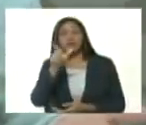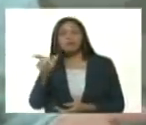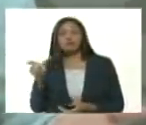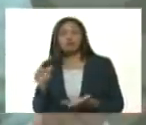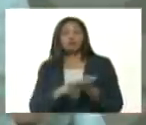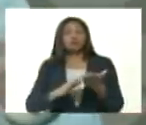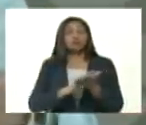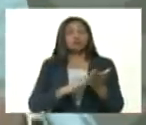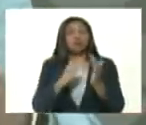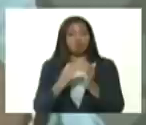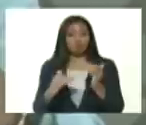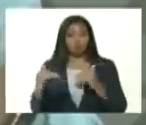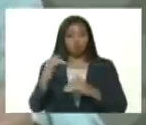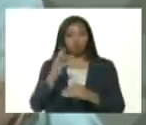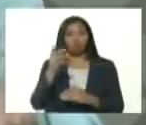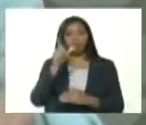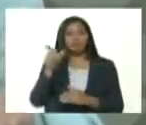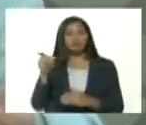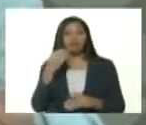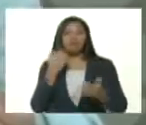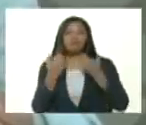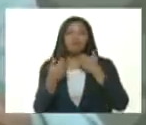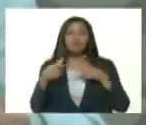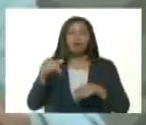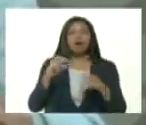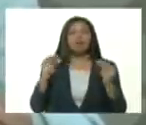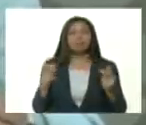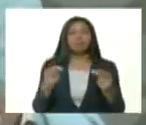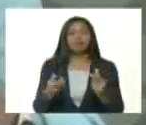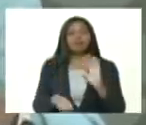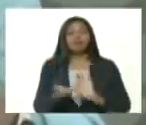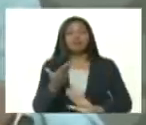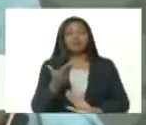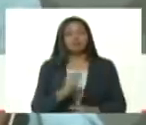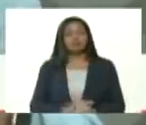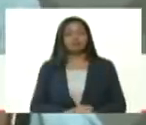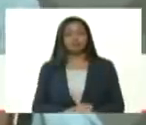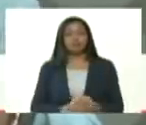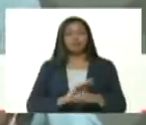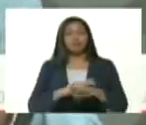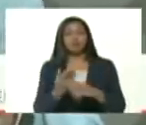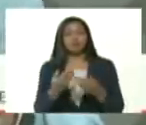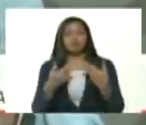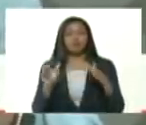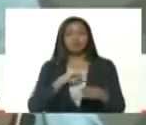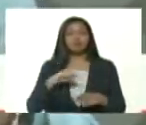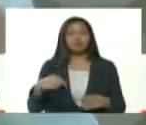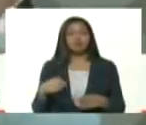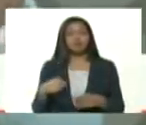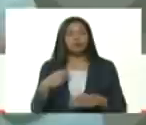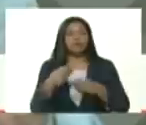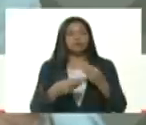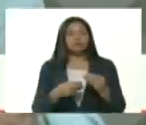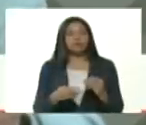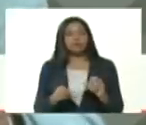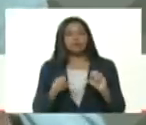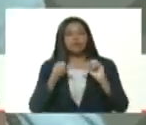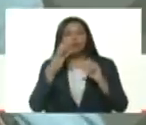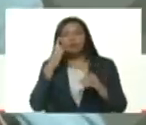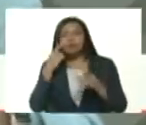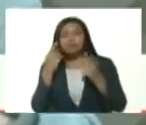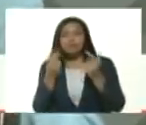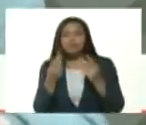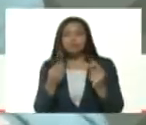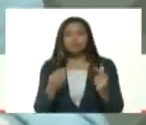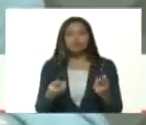supera la cifra de contagiados activos. Eso es muy importante, porque eso nos permite a nosotros hacer seguimiento sobre la